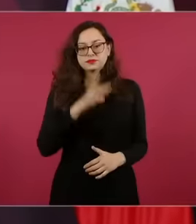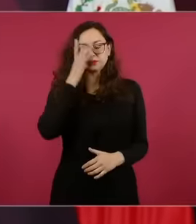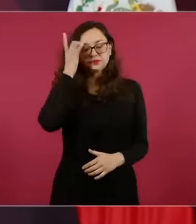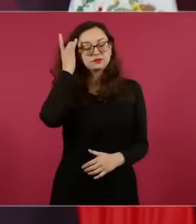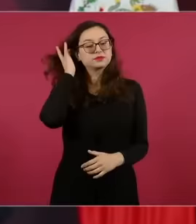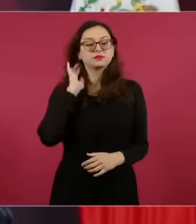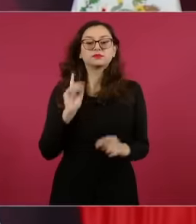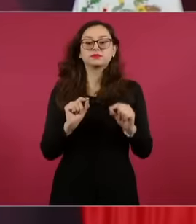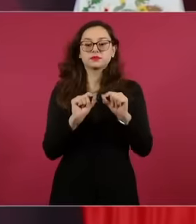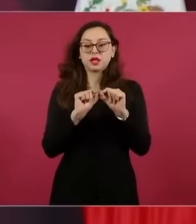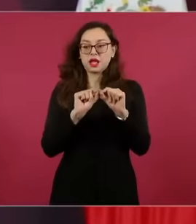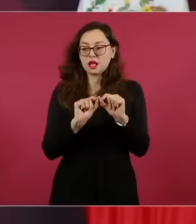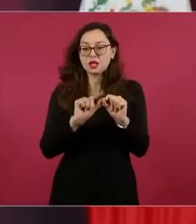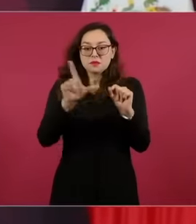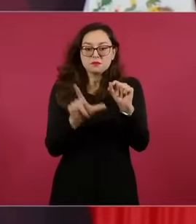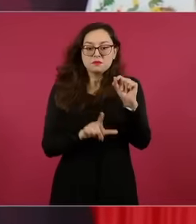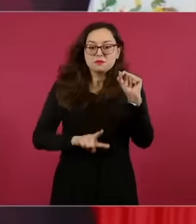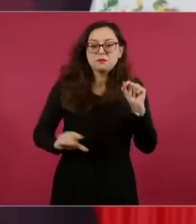por su respeto.